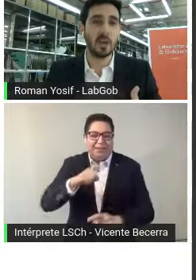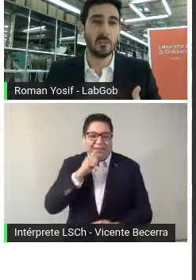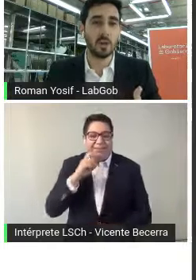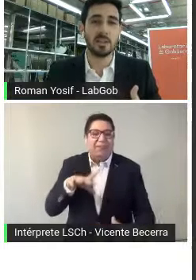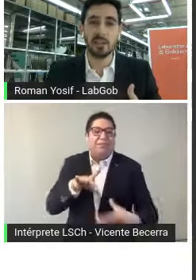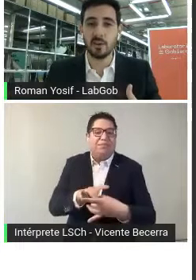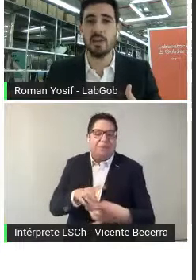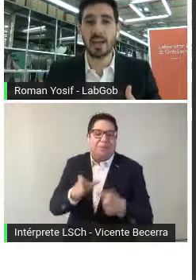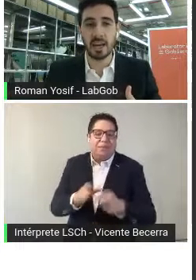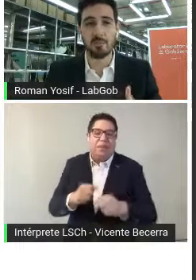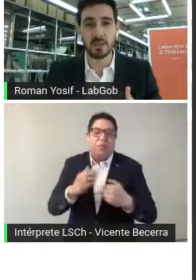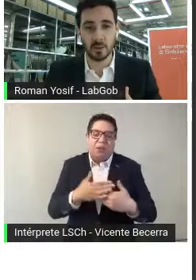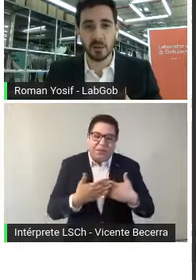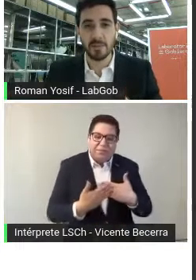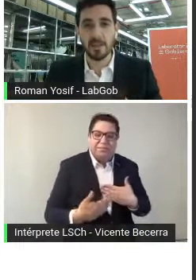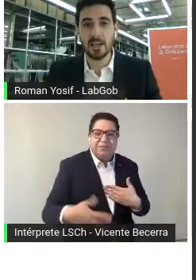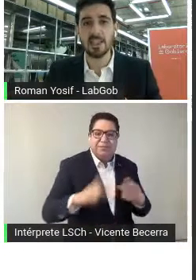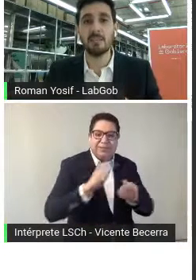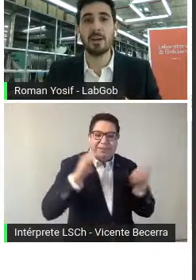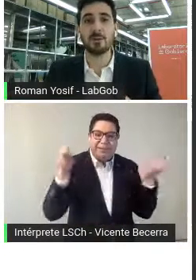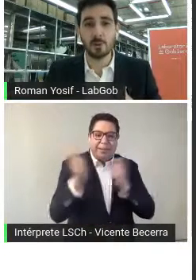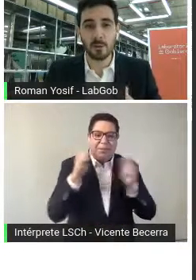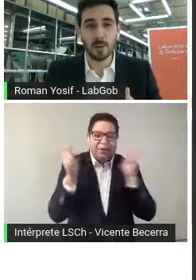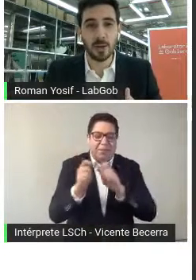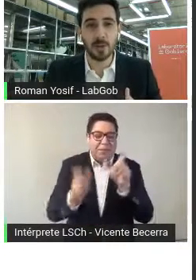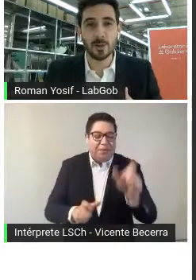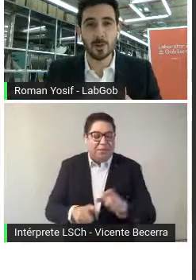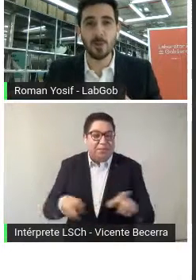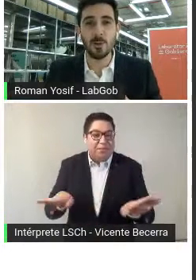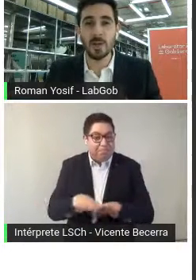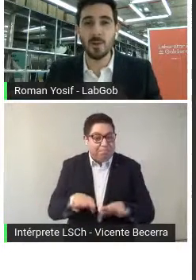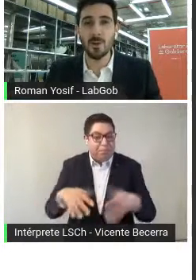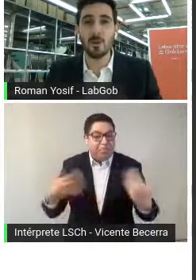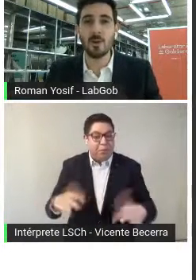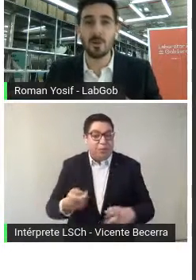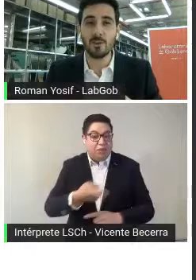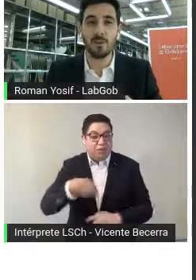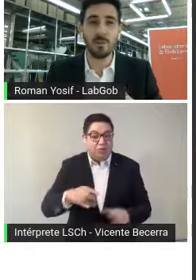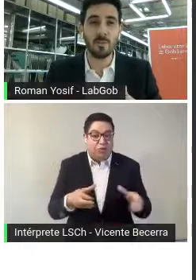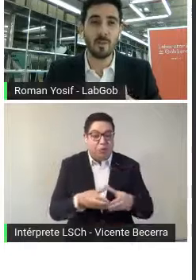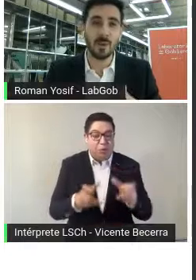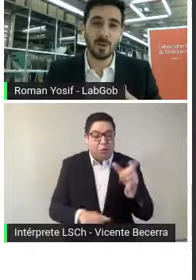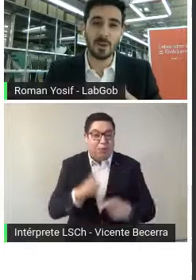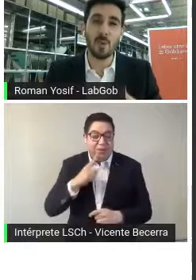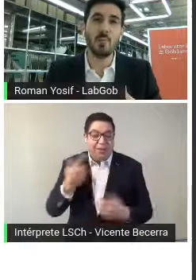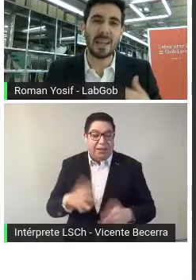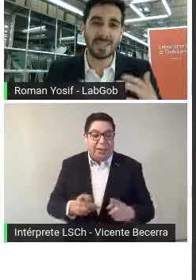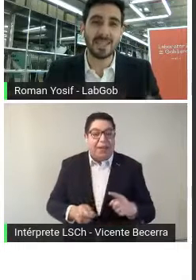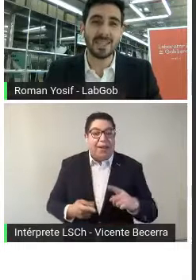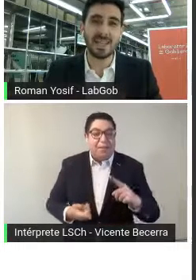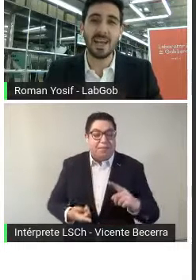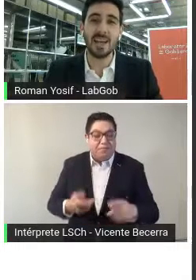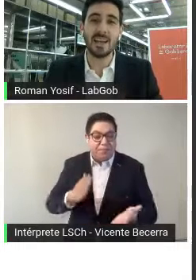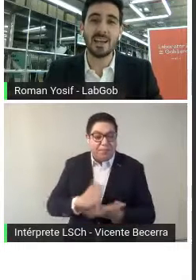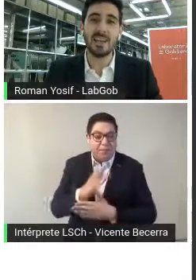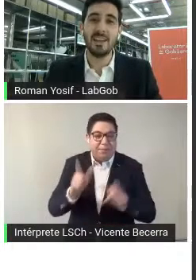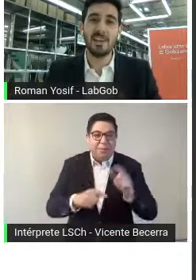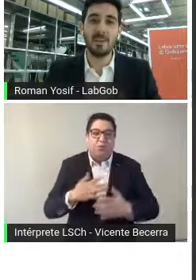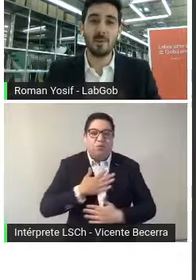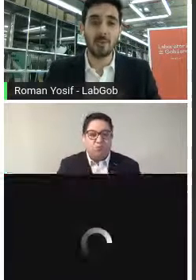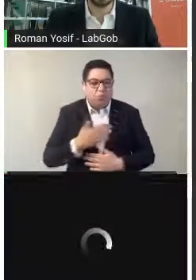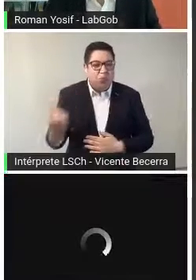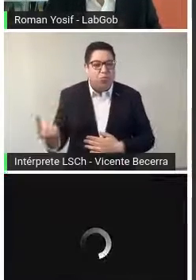poder hacer los cambios necesarios de cara a las personas. Así que para nosotros, como Laboratorio de Gobierno y como Encuentro de Innovadores Públicos, es un placer tenerlas